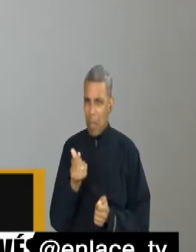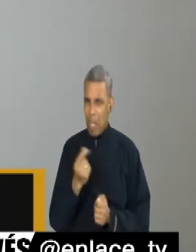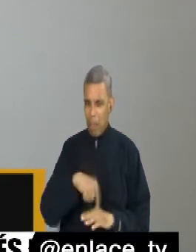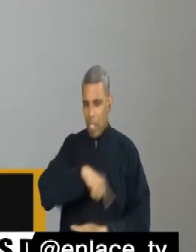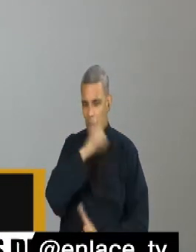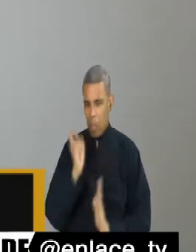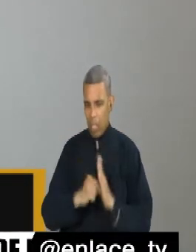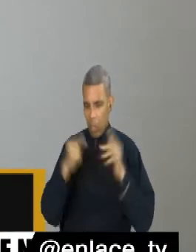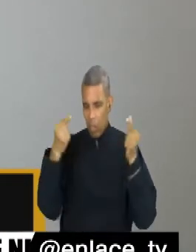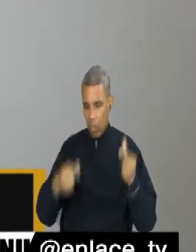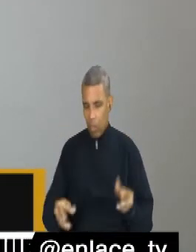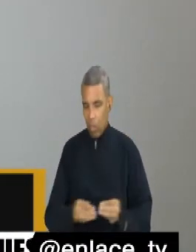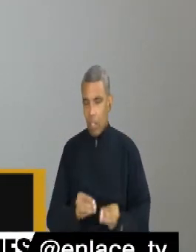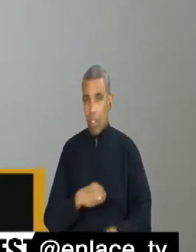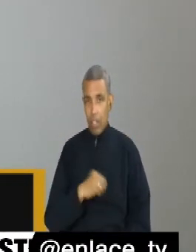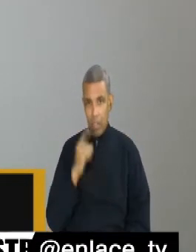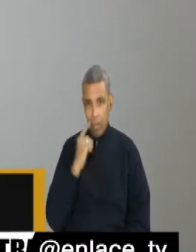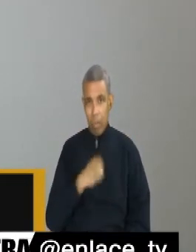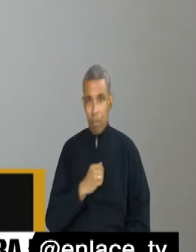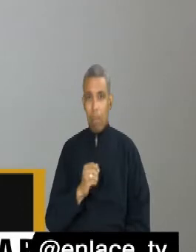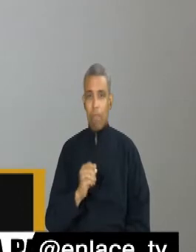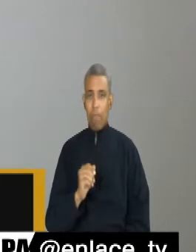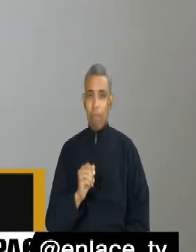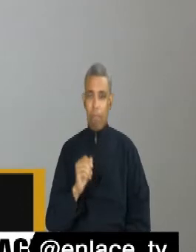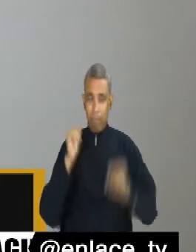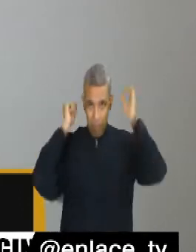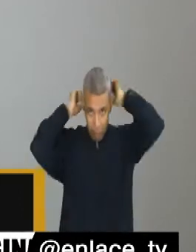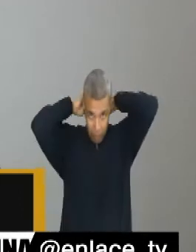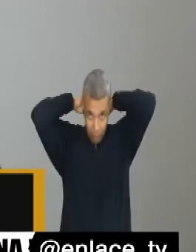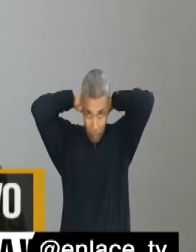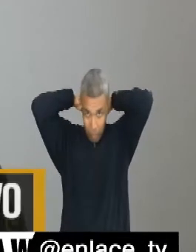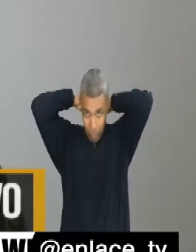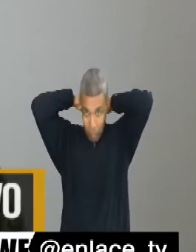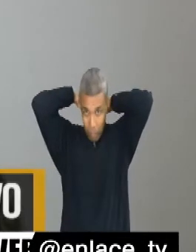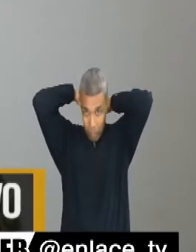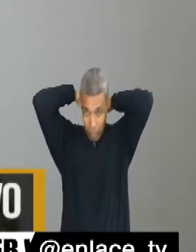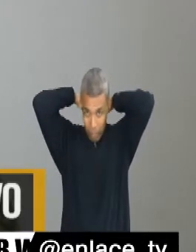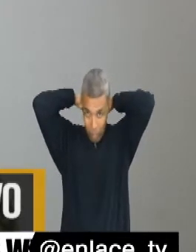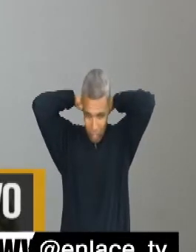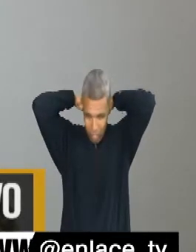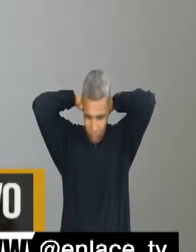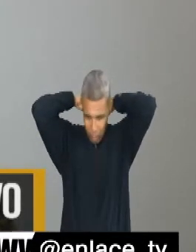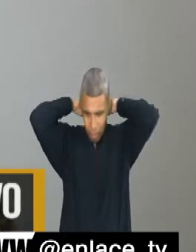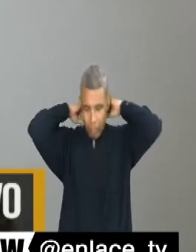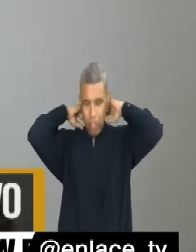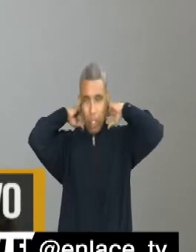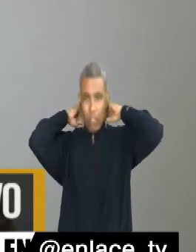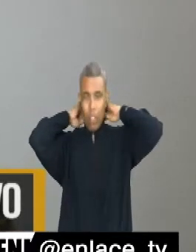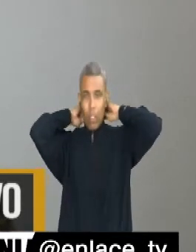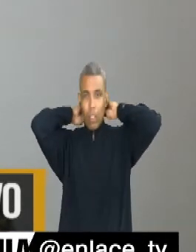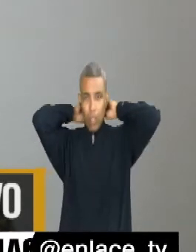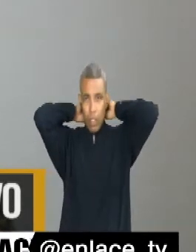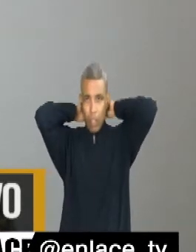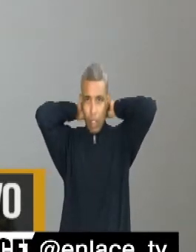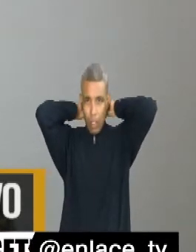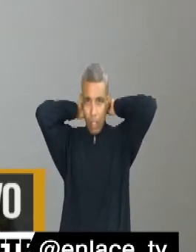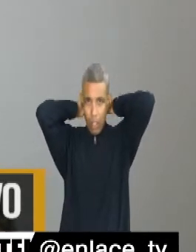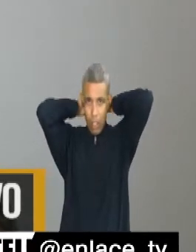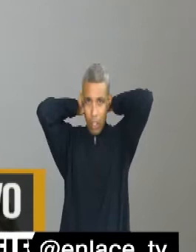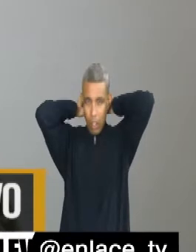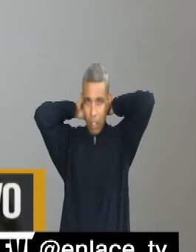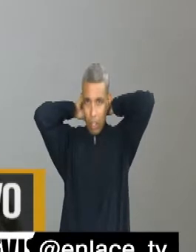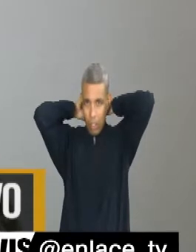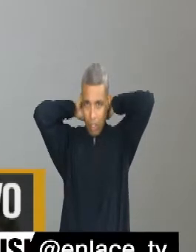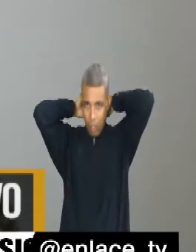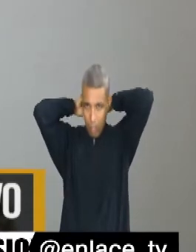hablaba anteriormente, esta persona portaba 120 gramos de base de coca. Esta persona de igual manera pues fue dejada